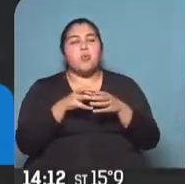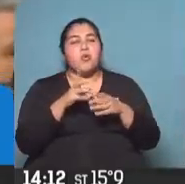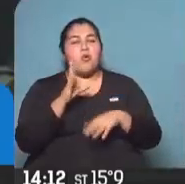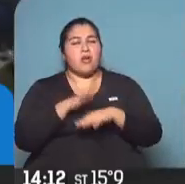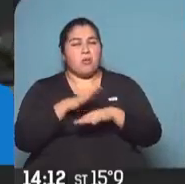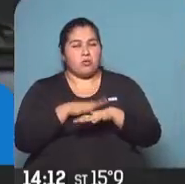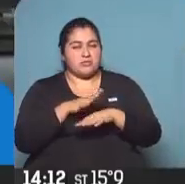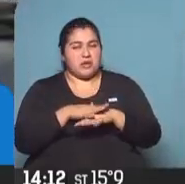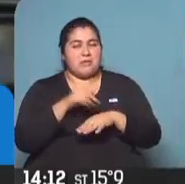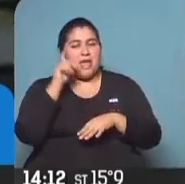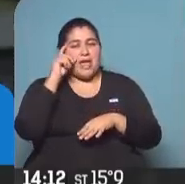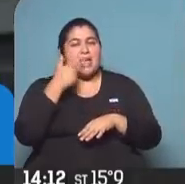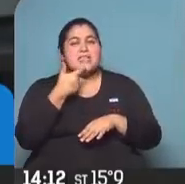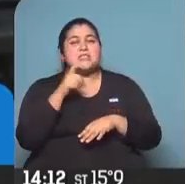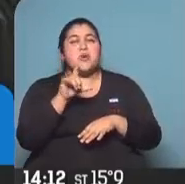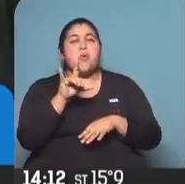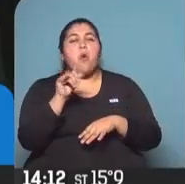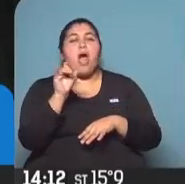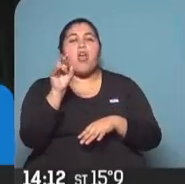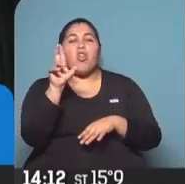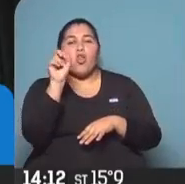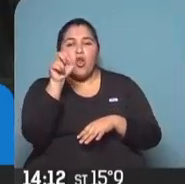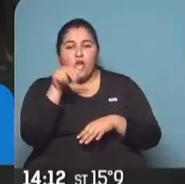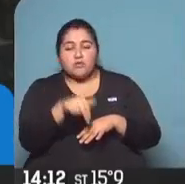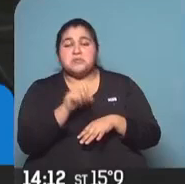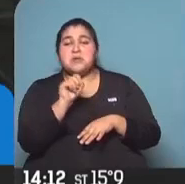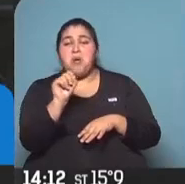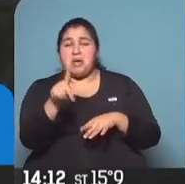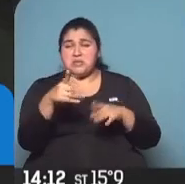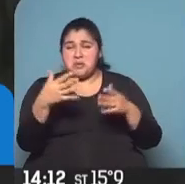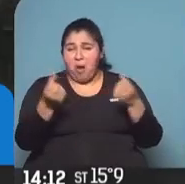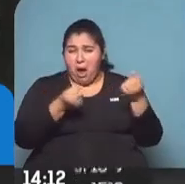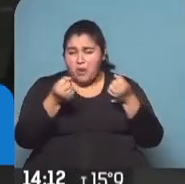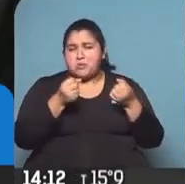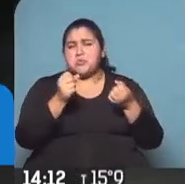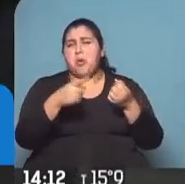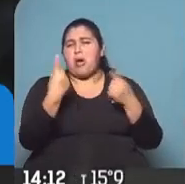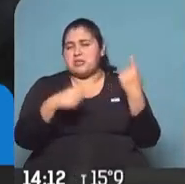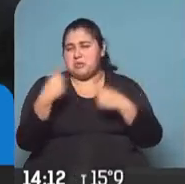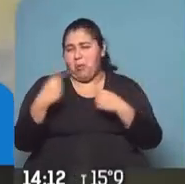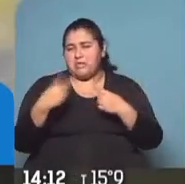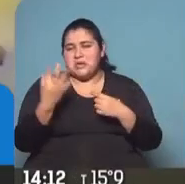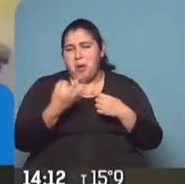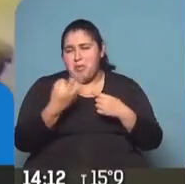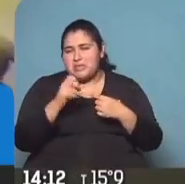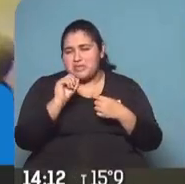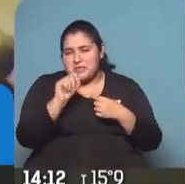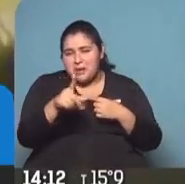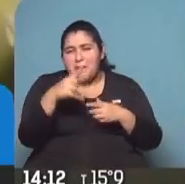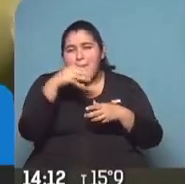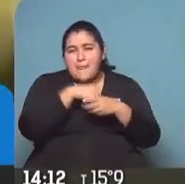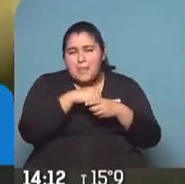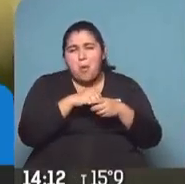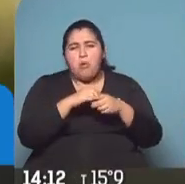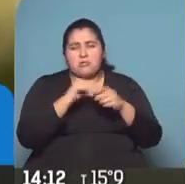suárez la seguridad independiente se encuentra equipada con los vehículos de empresa hacer un facebook